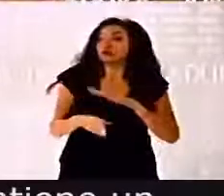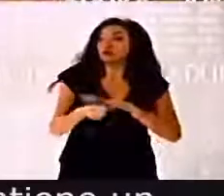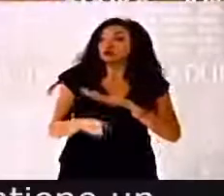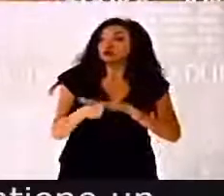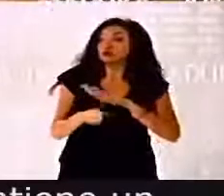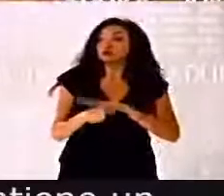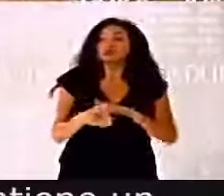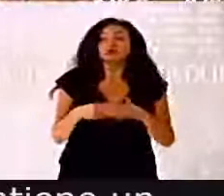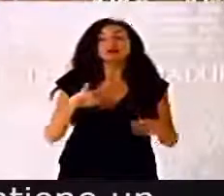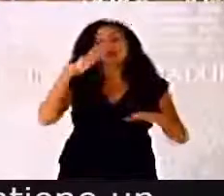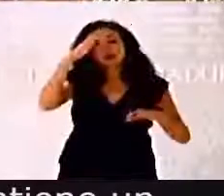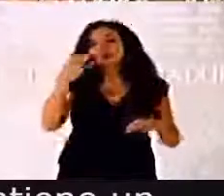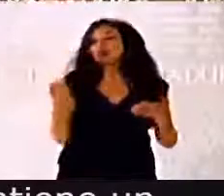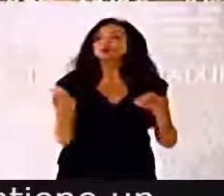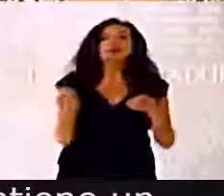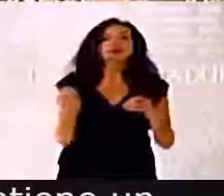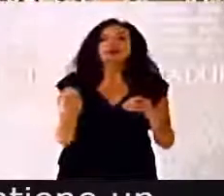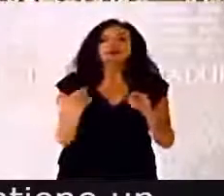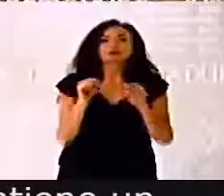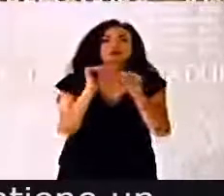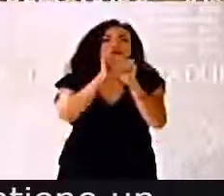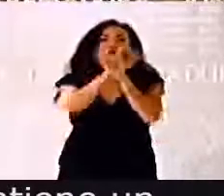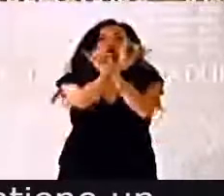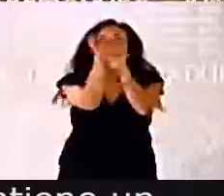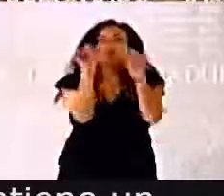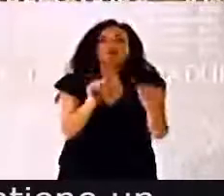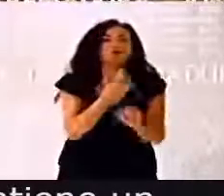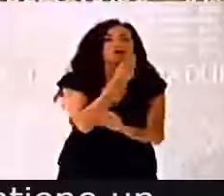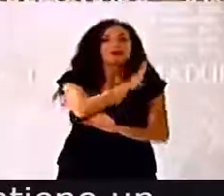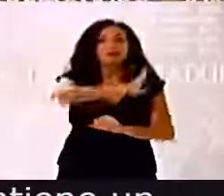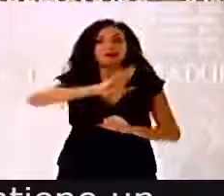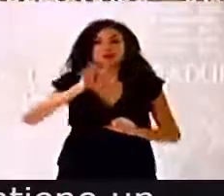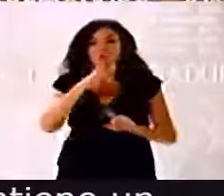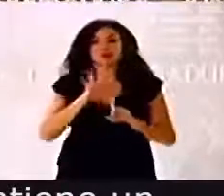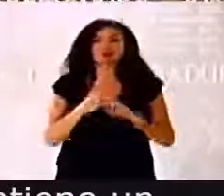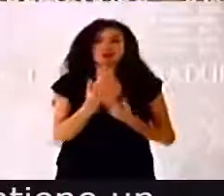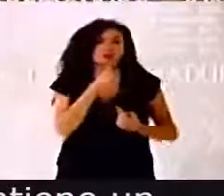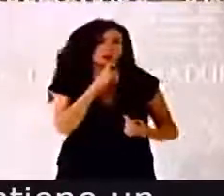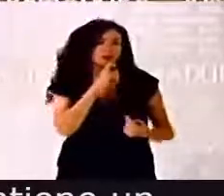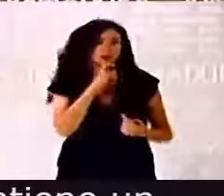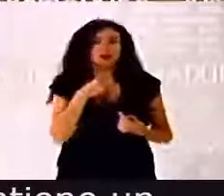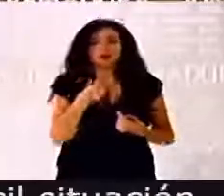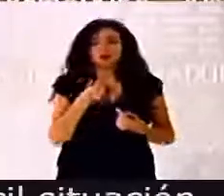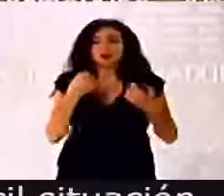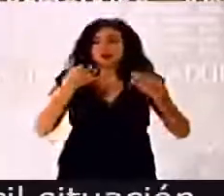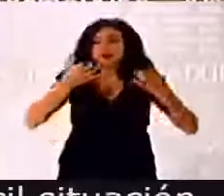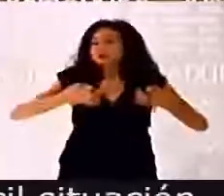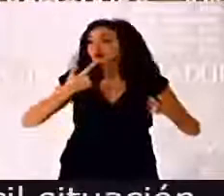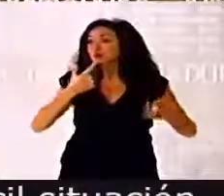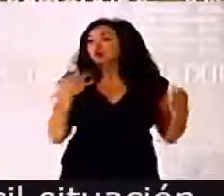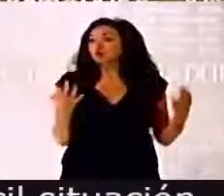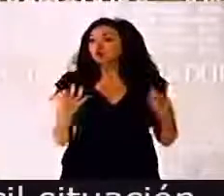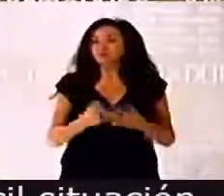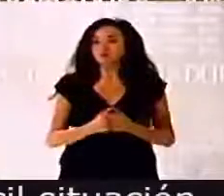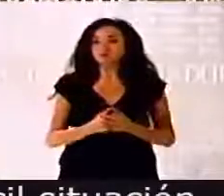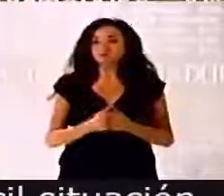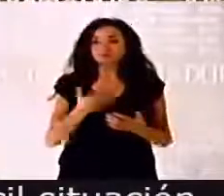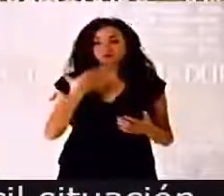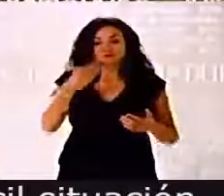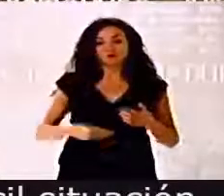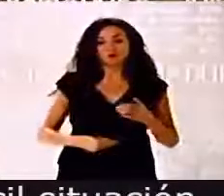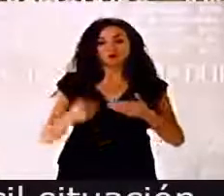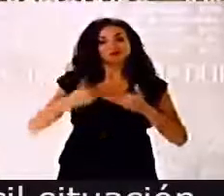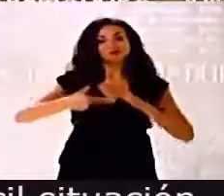salida de esta difícil situación que tenemos, que, como siempre les digo, el presidente dijo que probablemente la desescalada